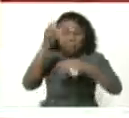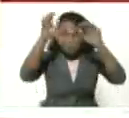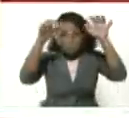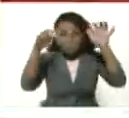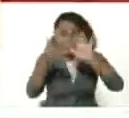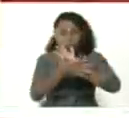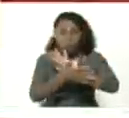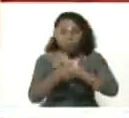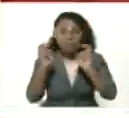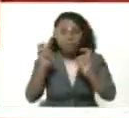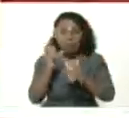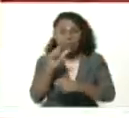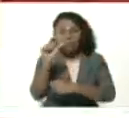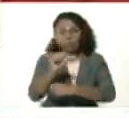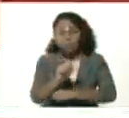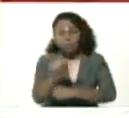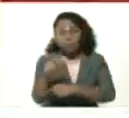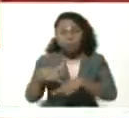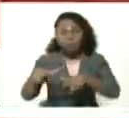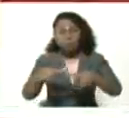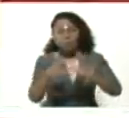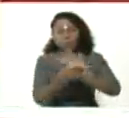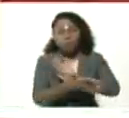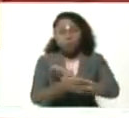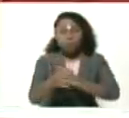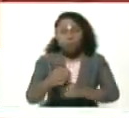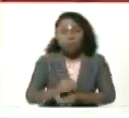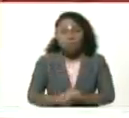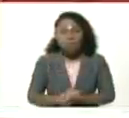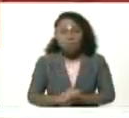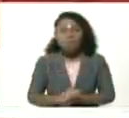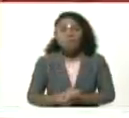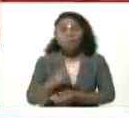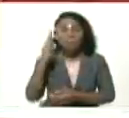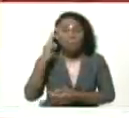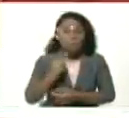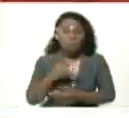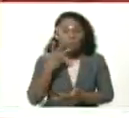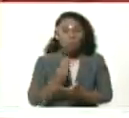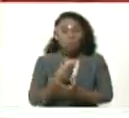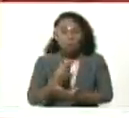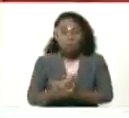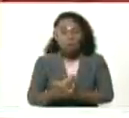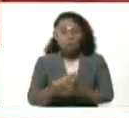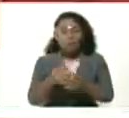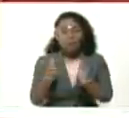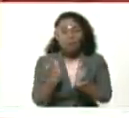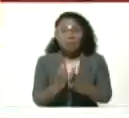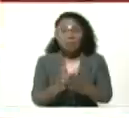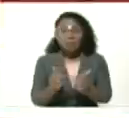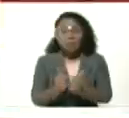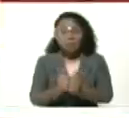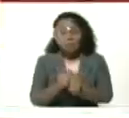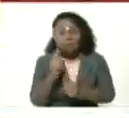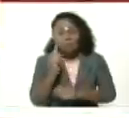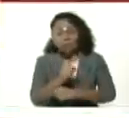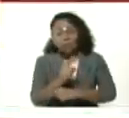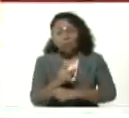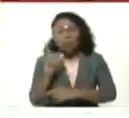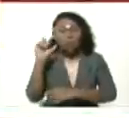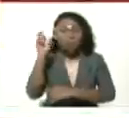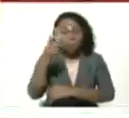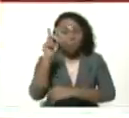Zulia, zona sur del lago, en Bolívar, Monagas, Anzuategui, las lluvias han estado, Guárico